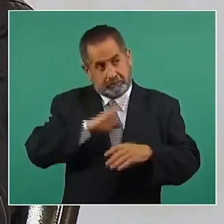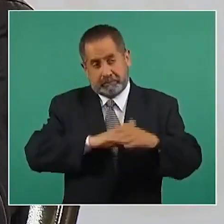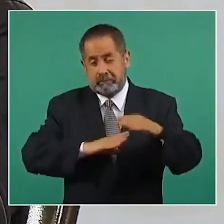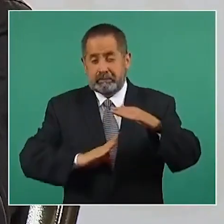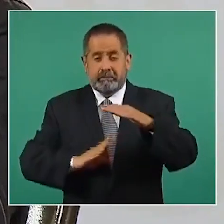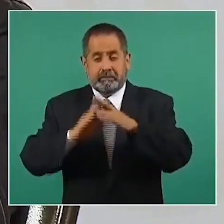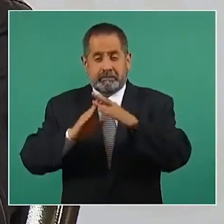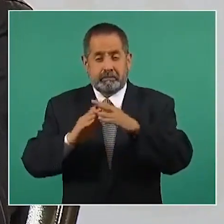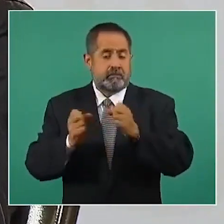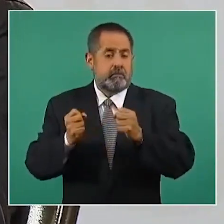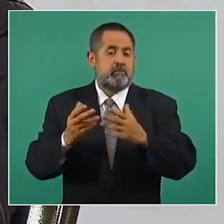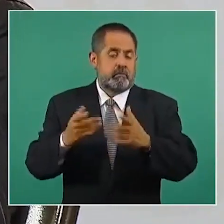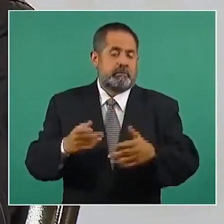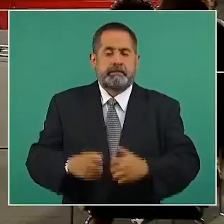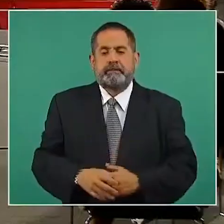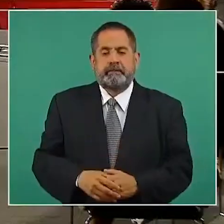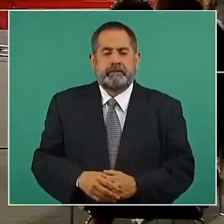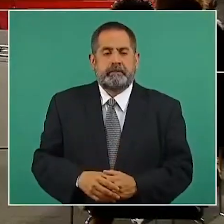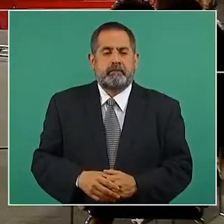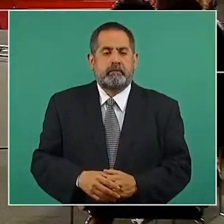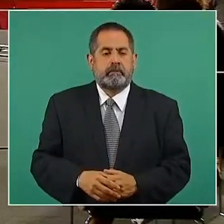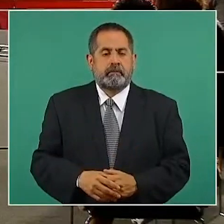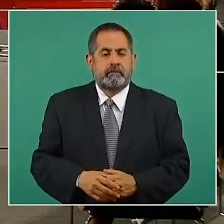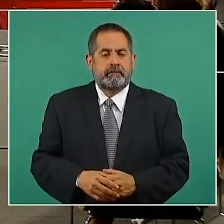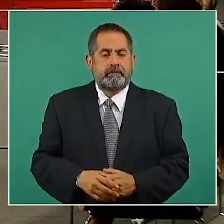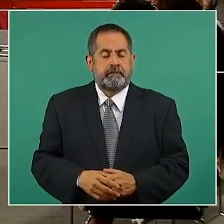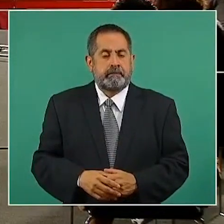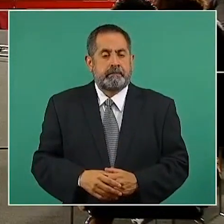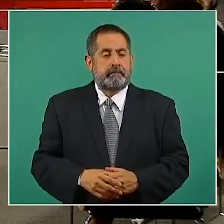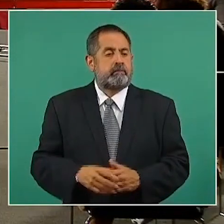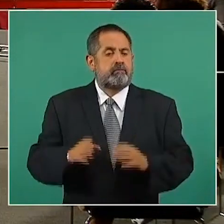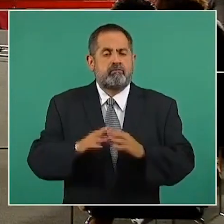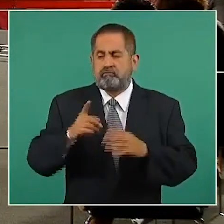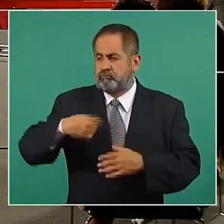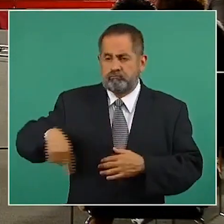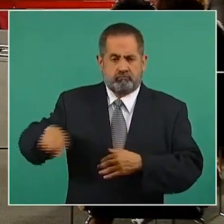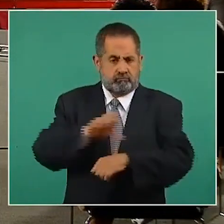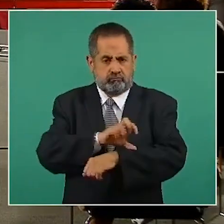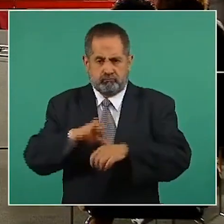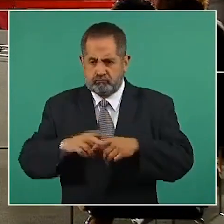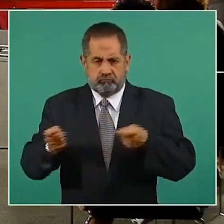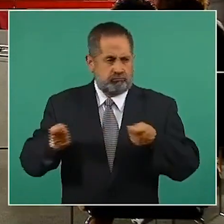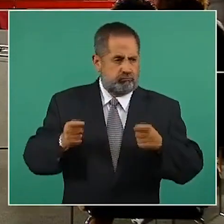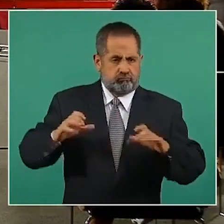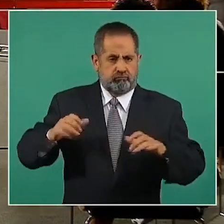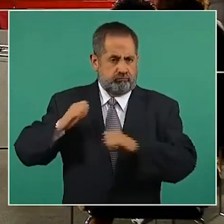los hospitales coordinados. Siguiente. La respuesta a la pandemia coordinada por la CINSAE